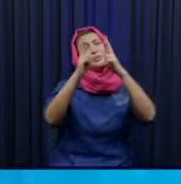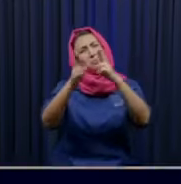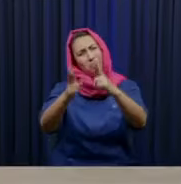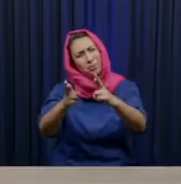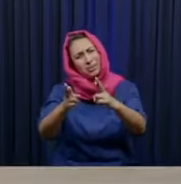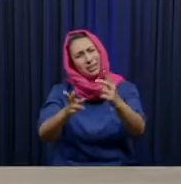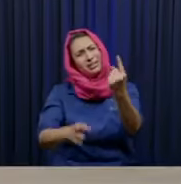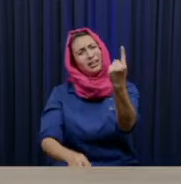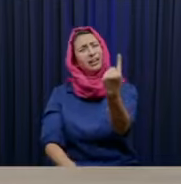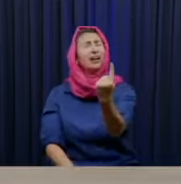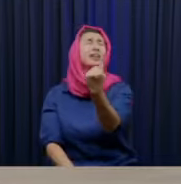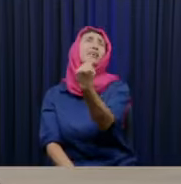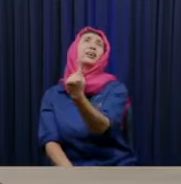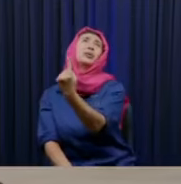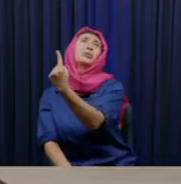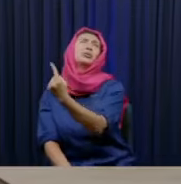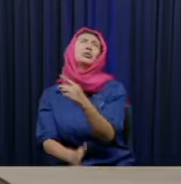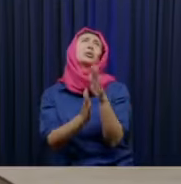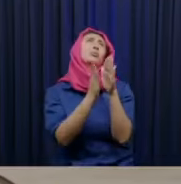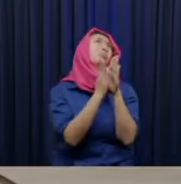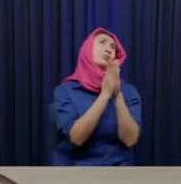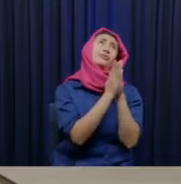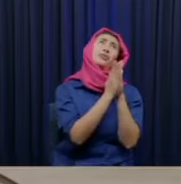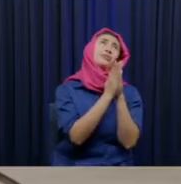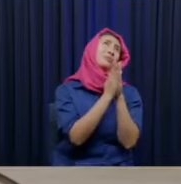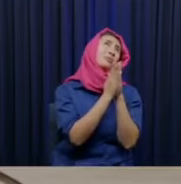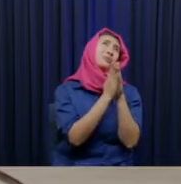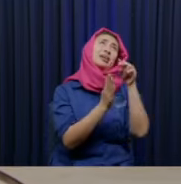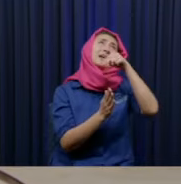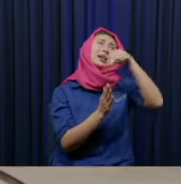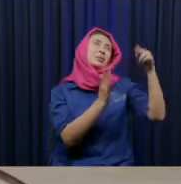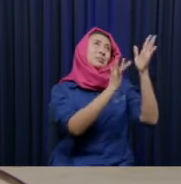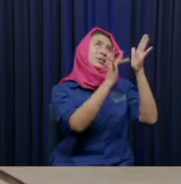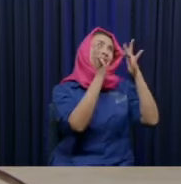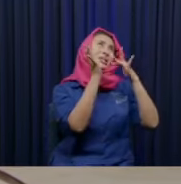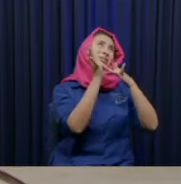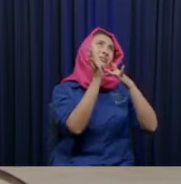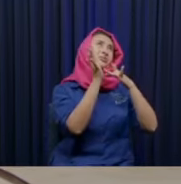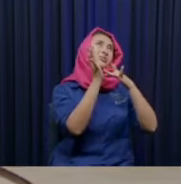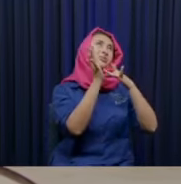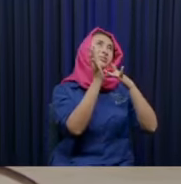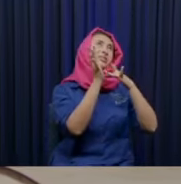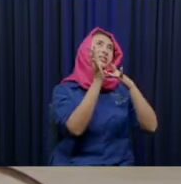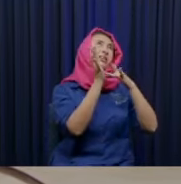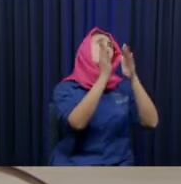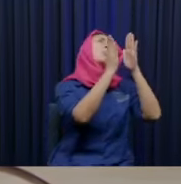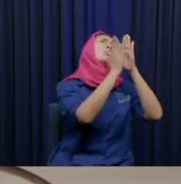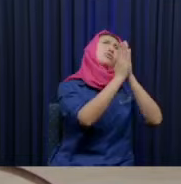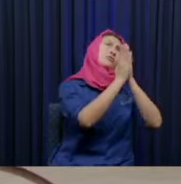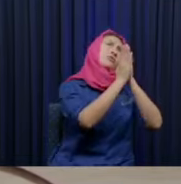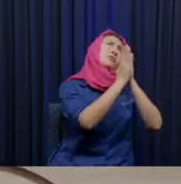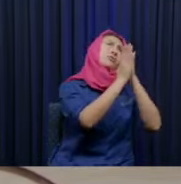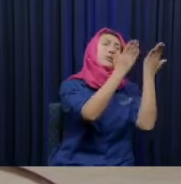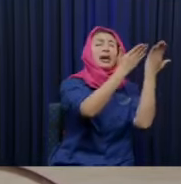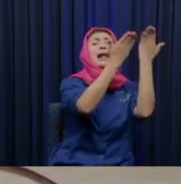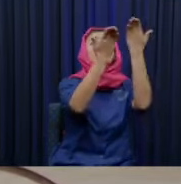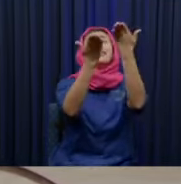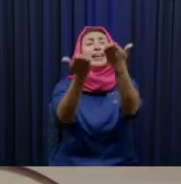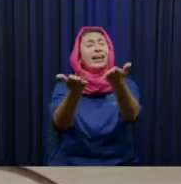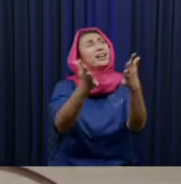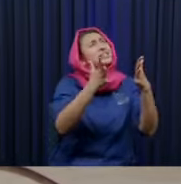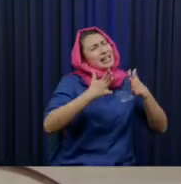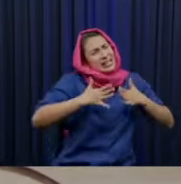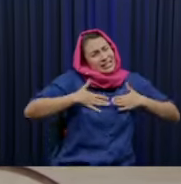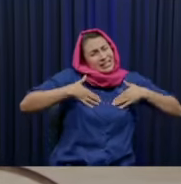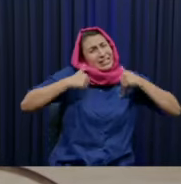peticiones, Señor. El origen de estas peticiones, en el nombre de Jesús, enviamos sanidad, Señor, una palabra de sanidad, una